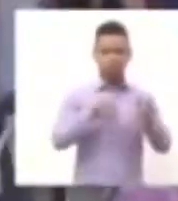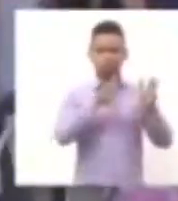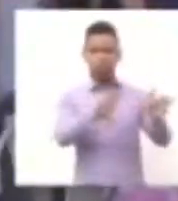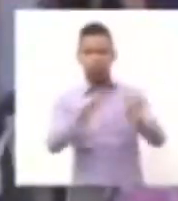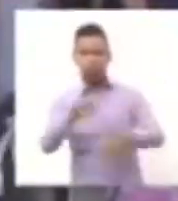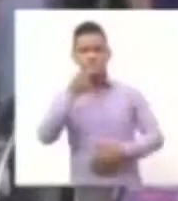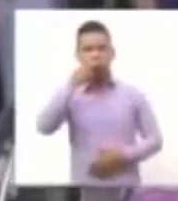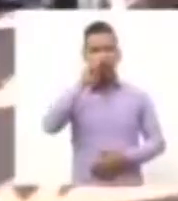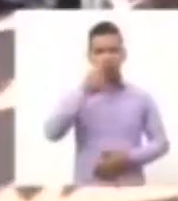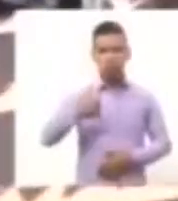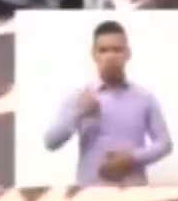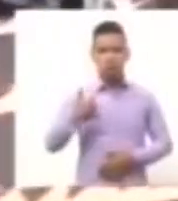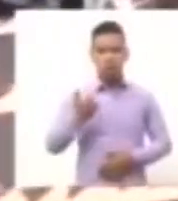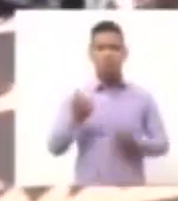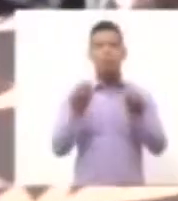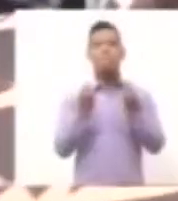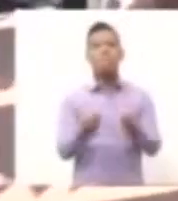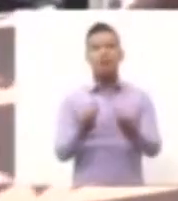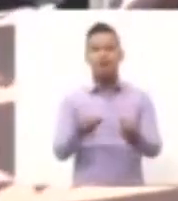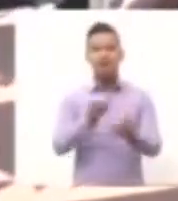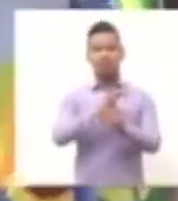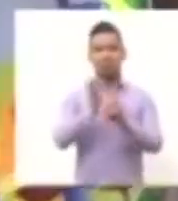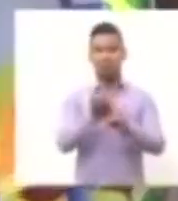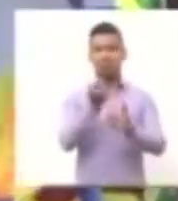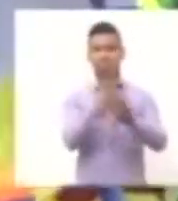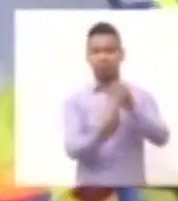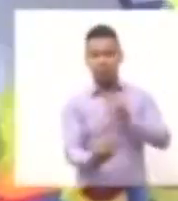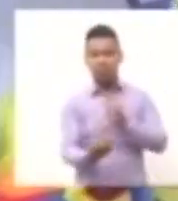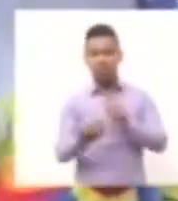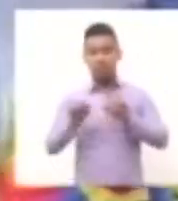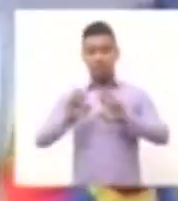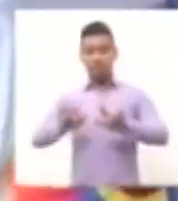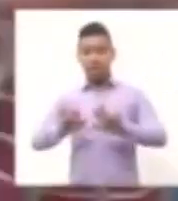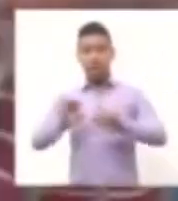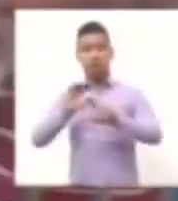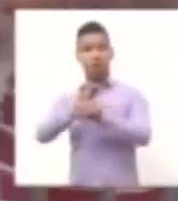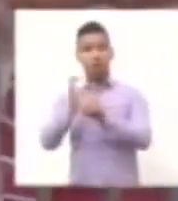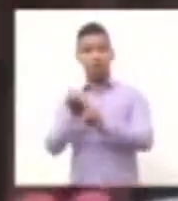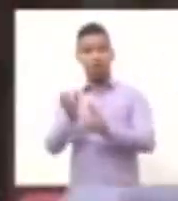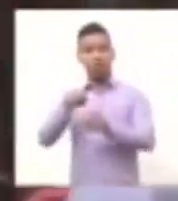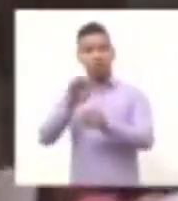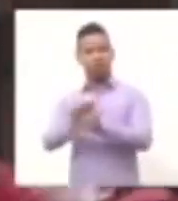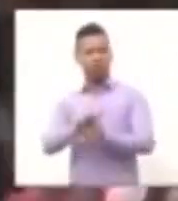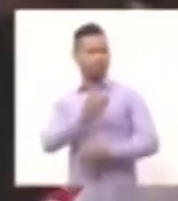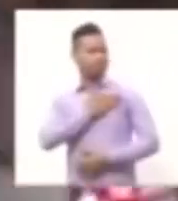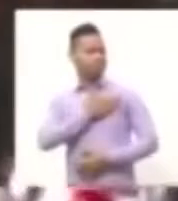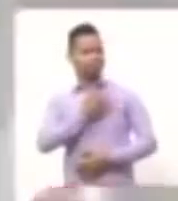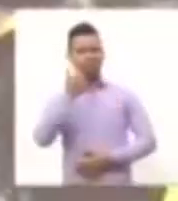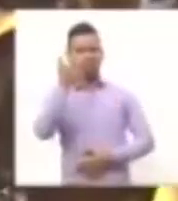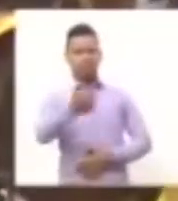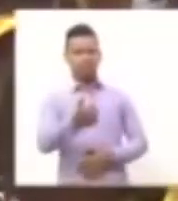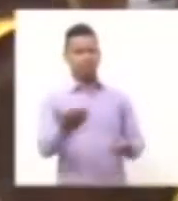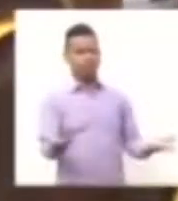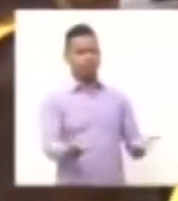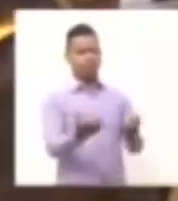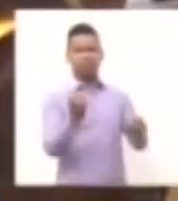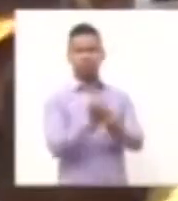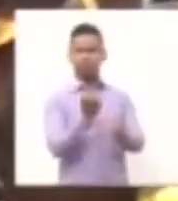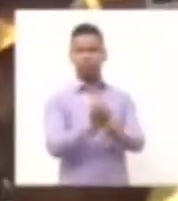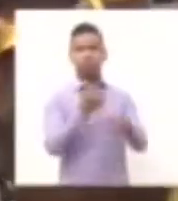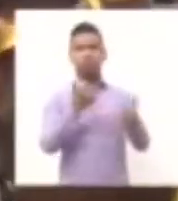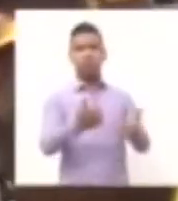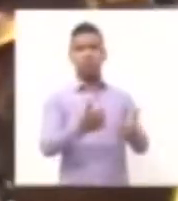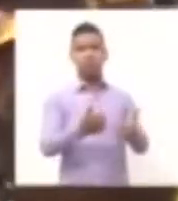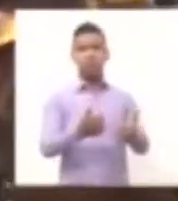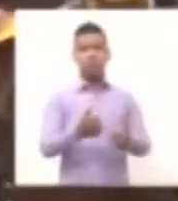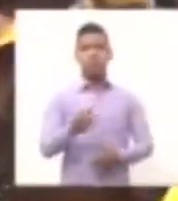niños y jóvenes para la multiculturalidad, por lo que la Secretaría de Cultura Distrital felicitó la labor que se viene realizando. El Suroccidente le da